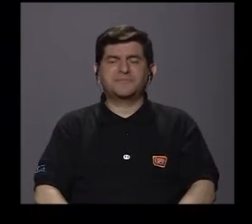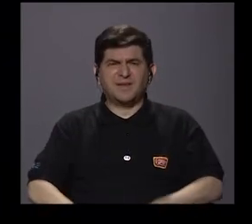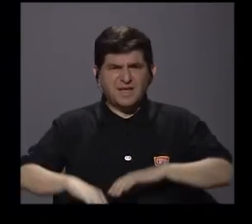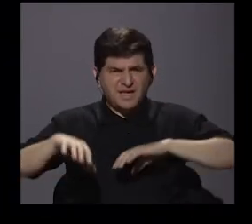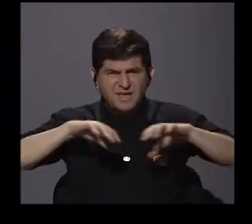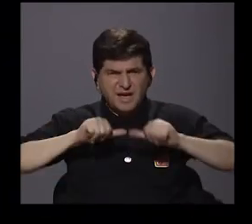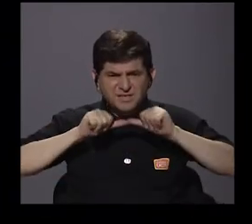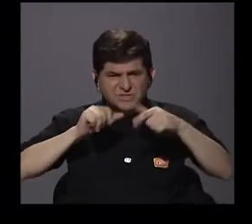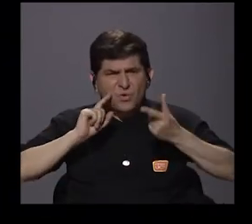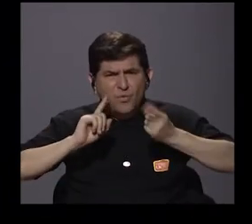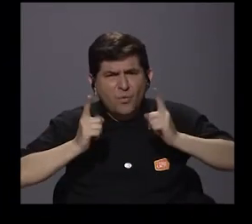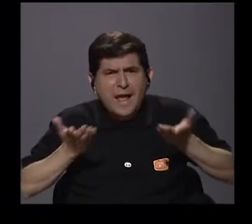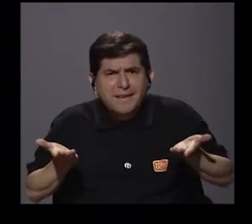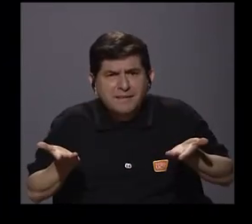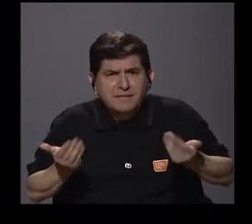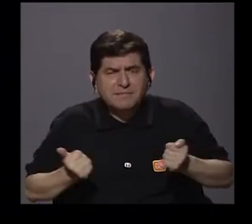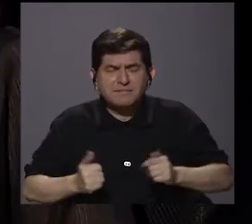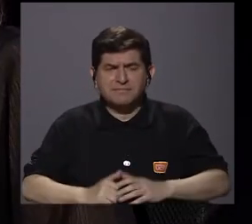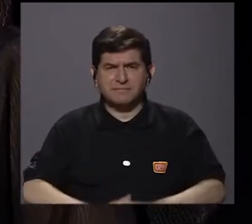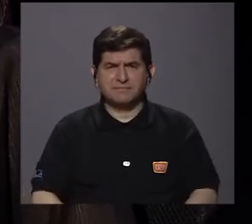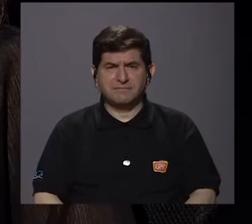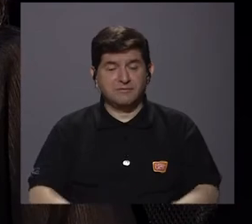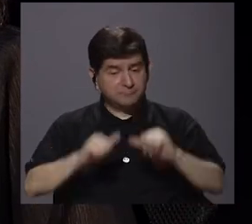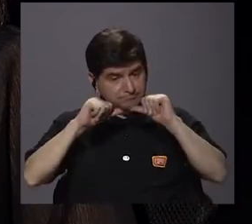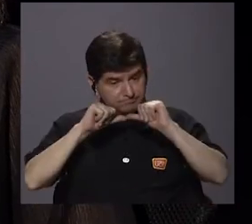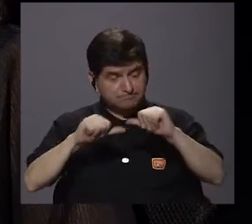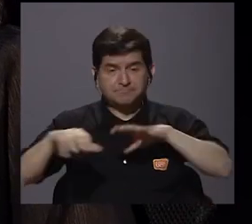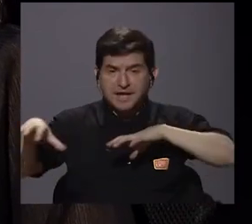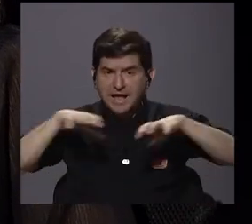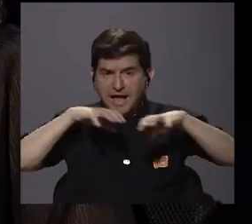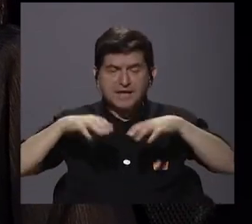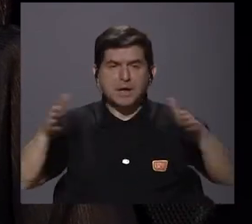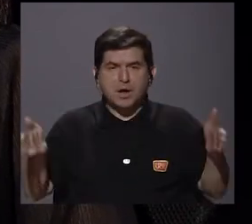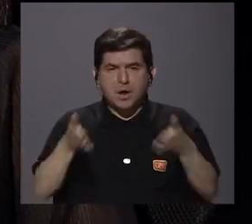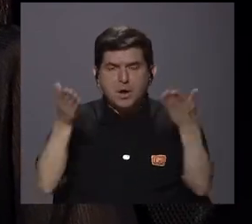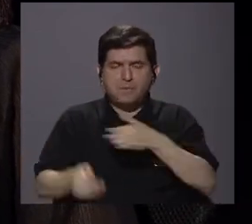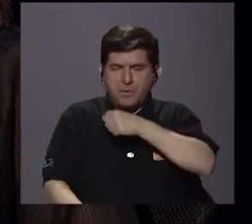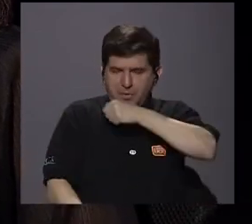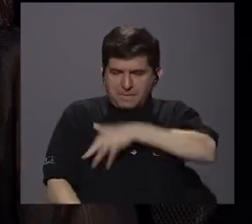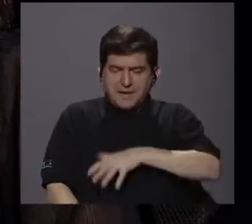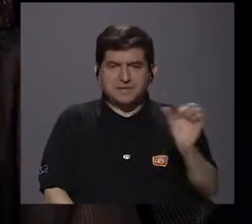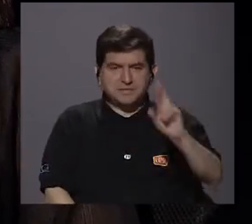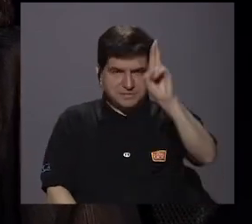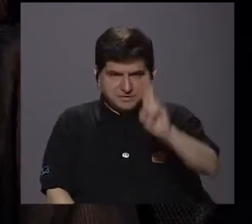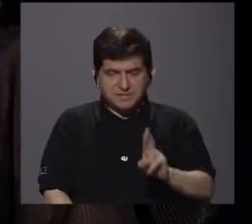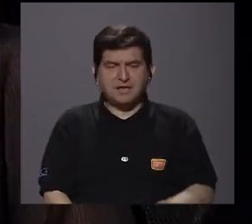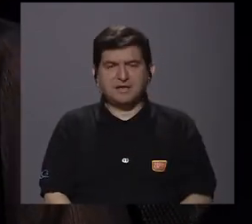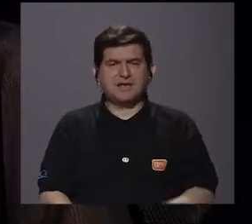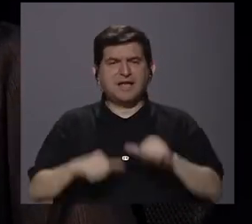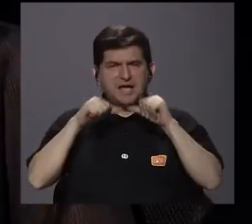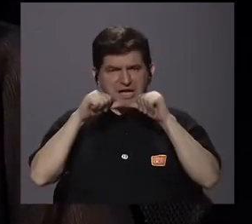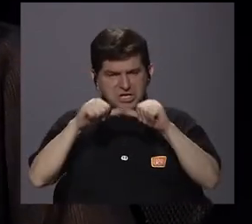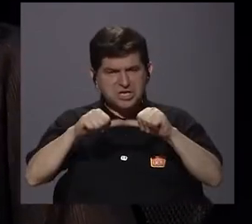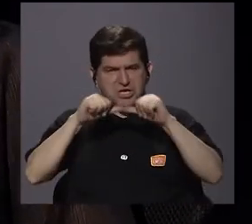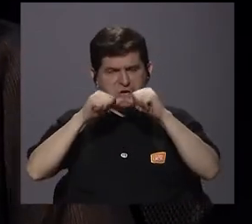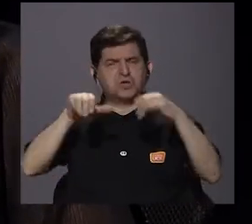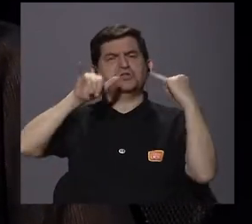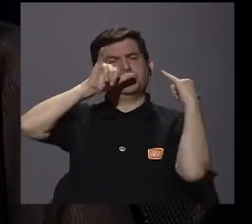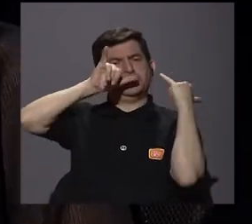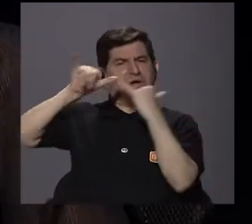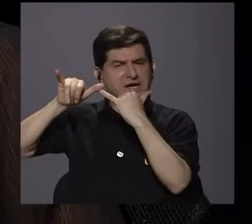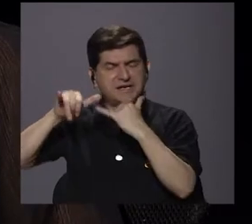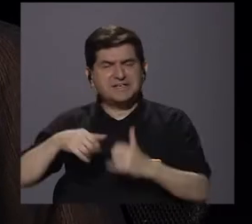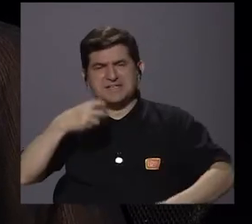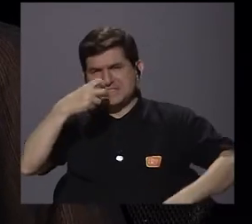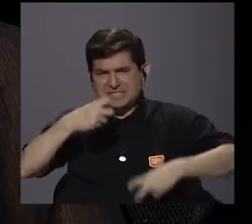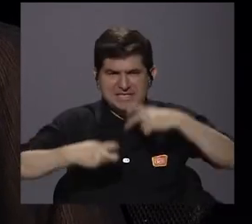¿Cuáles son las acciones que siguen, doña Tatiana? Continuar mi activismo pro-Palestina en Costa Rica y seguir